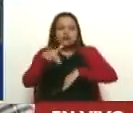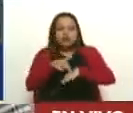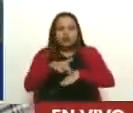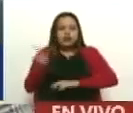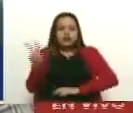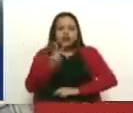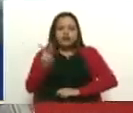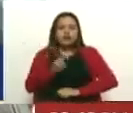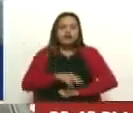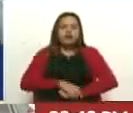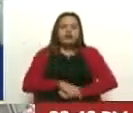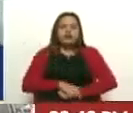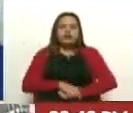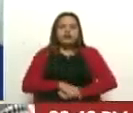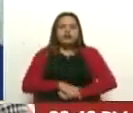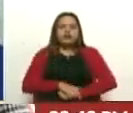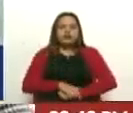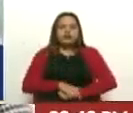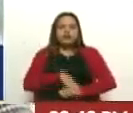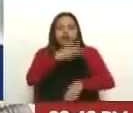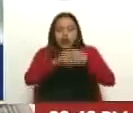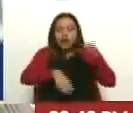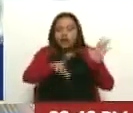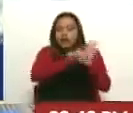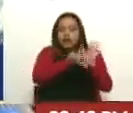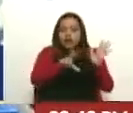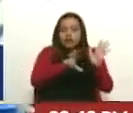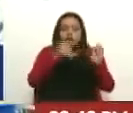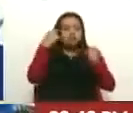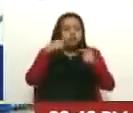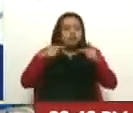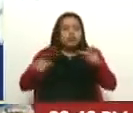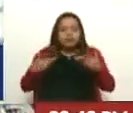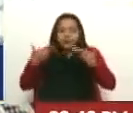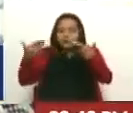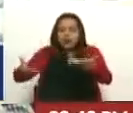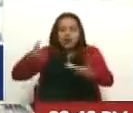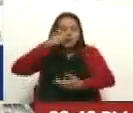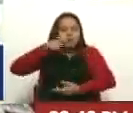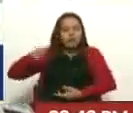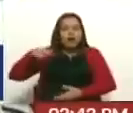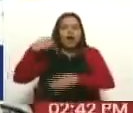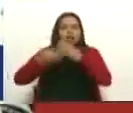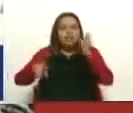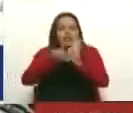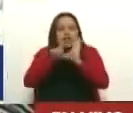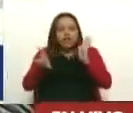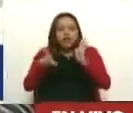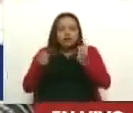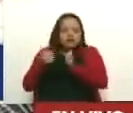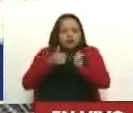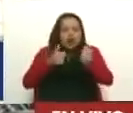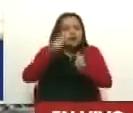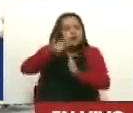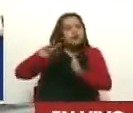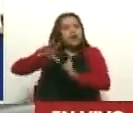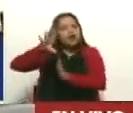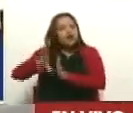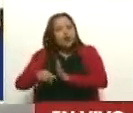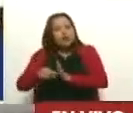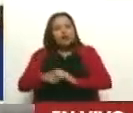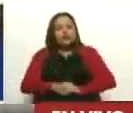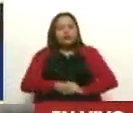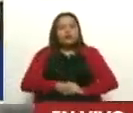de Venezuela, la que legisla, la que hace leyes para el pueblo, la que hace leyes para perseguir corruptos, la que